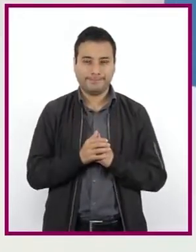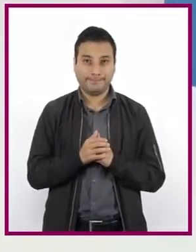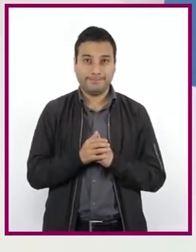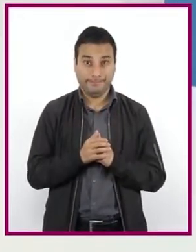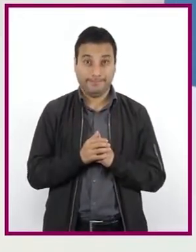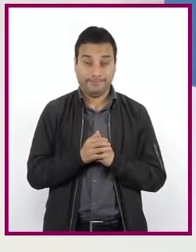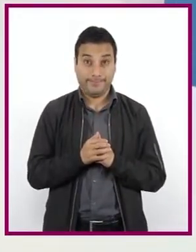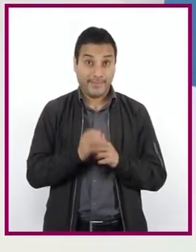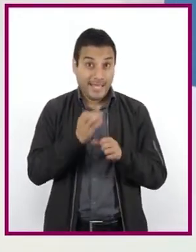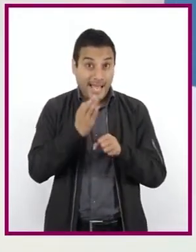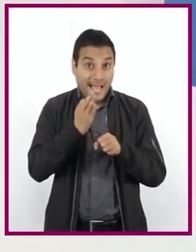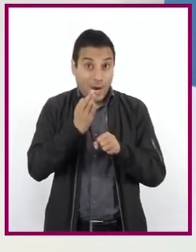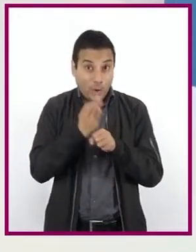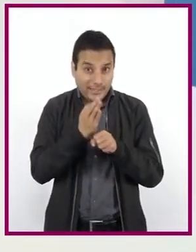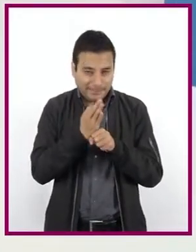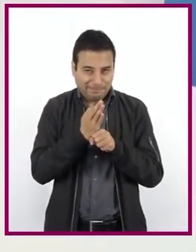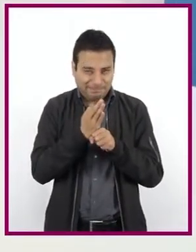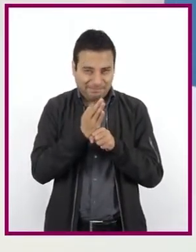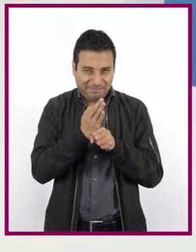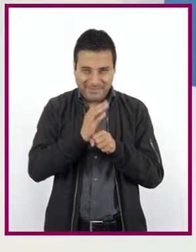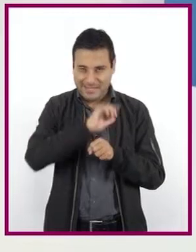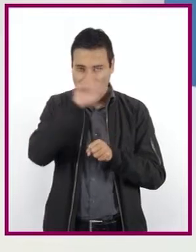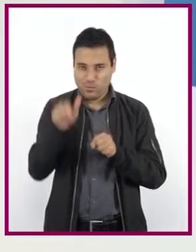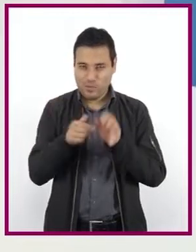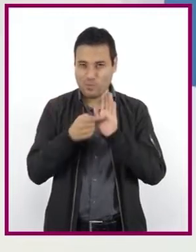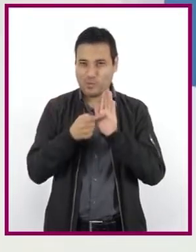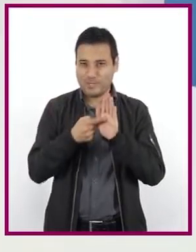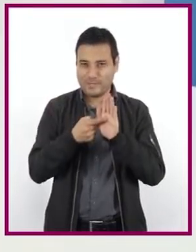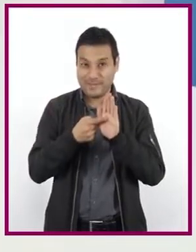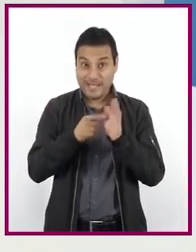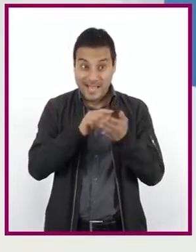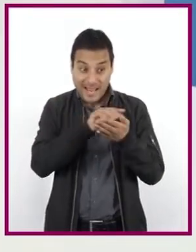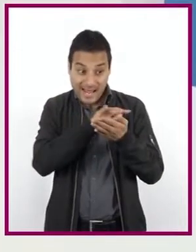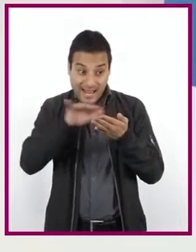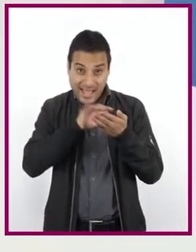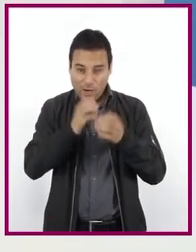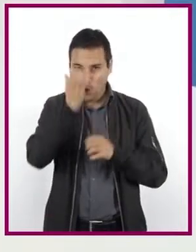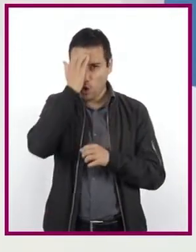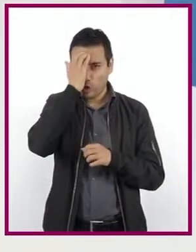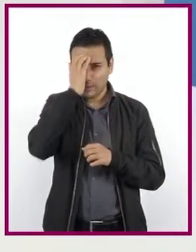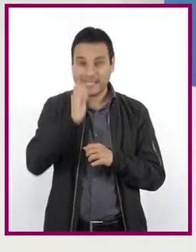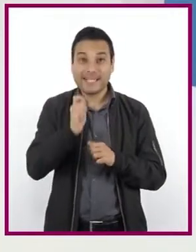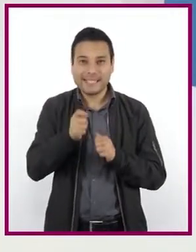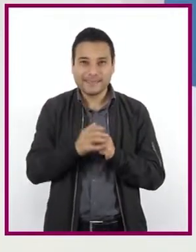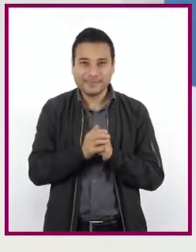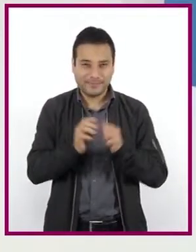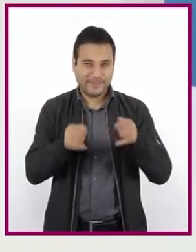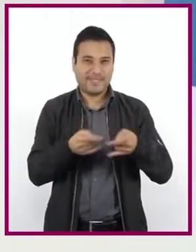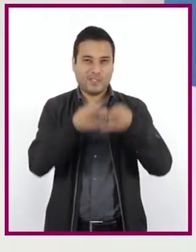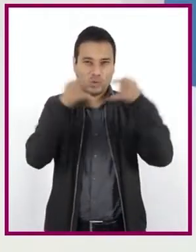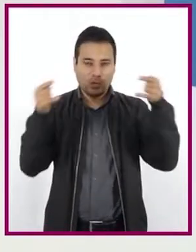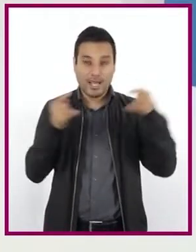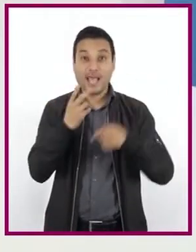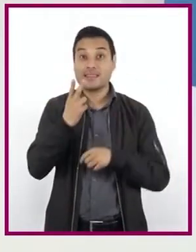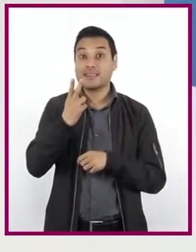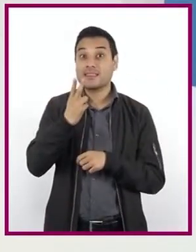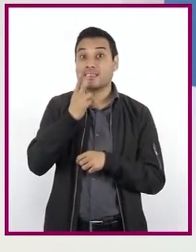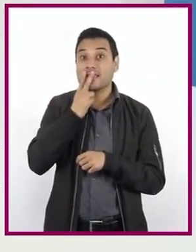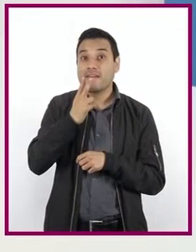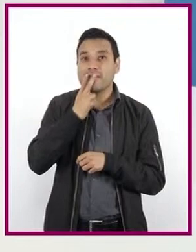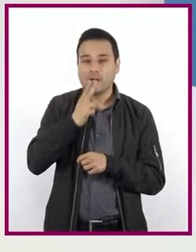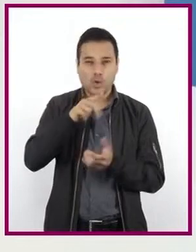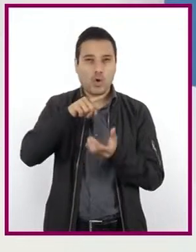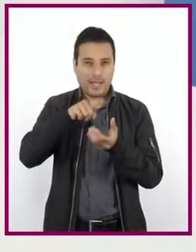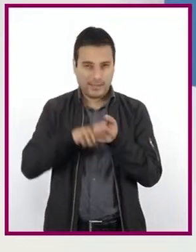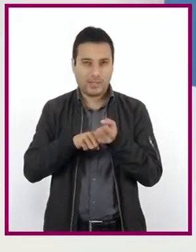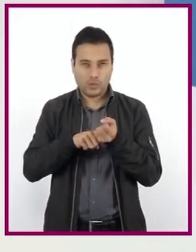nuestra sección Leer para Conocer, les compartiré la lectura El tabaco en la Nueva España,